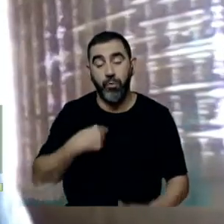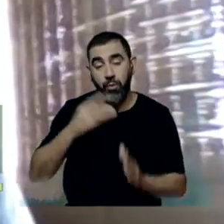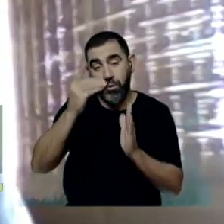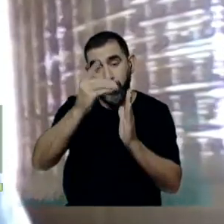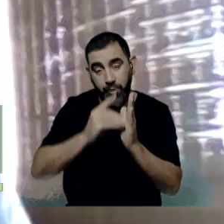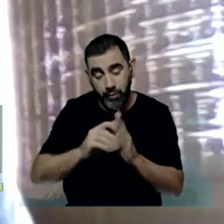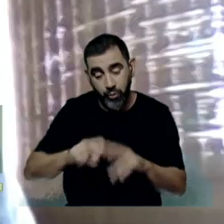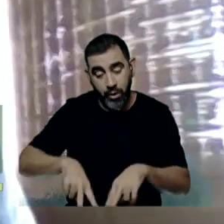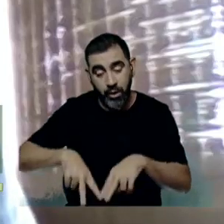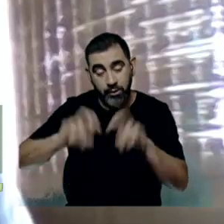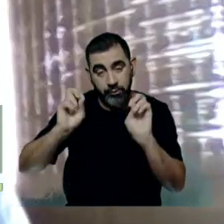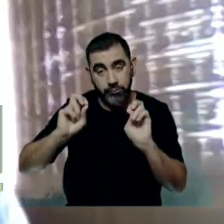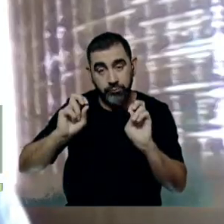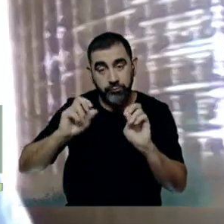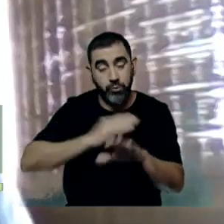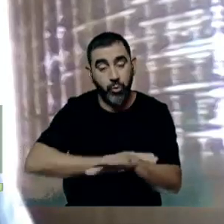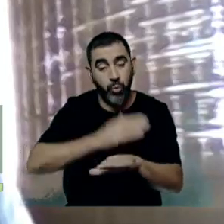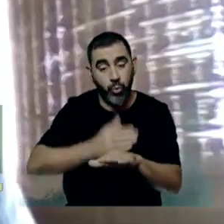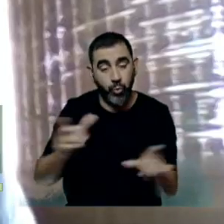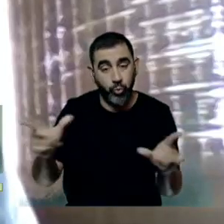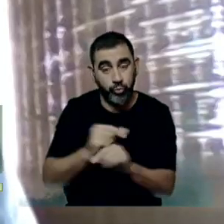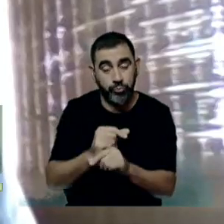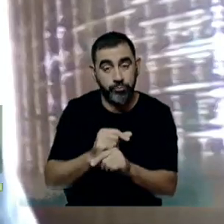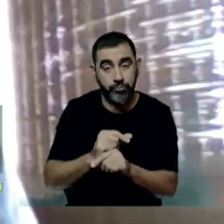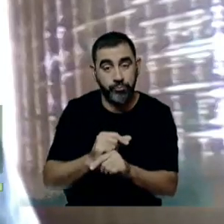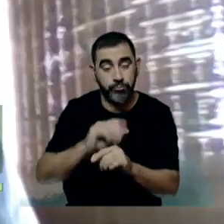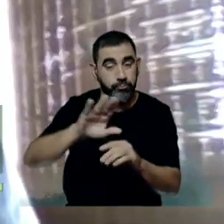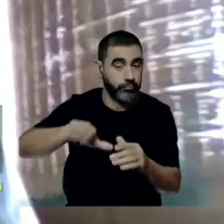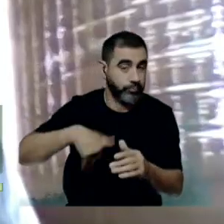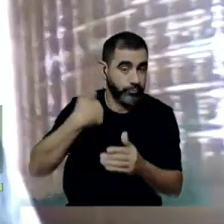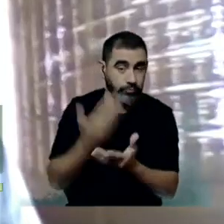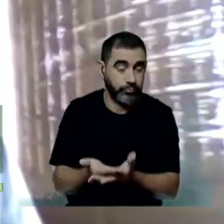los analiza y llega a una conclusión, la propuesta